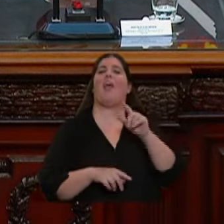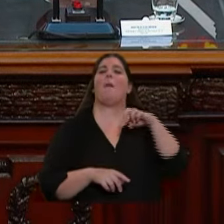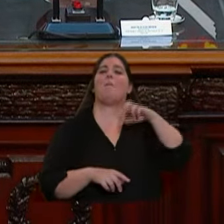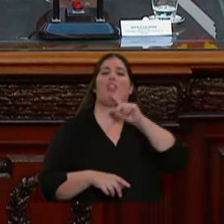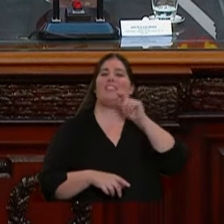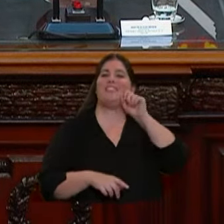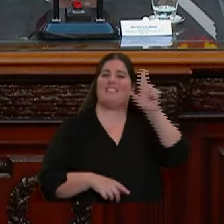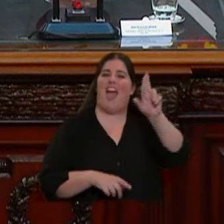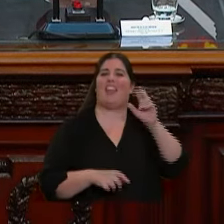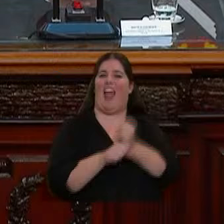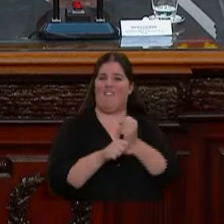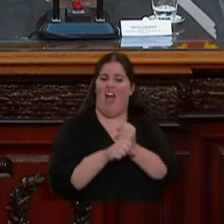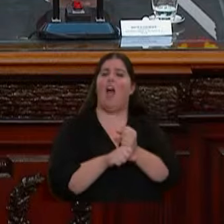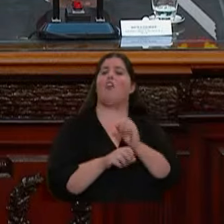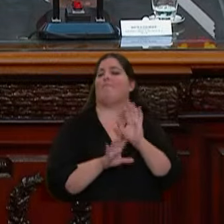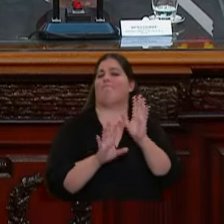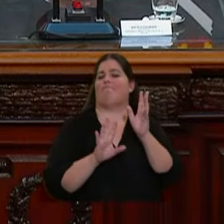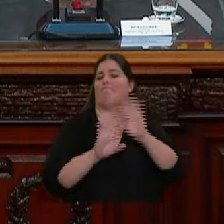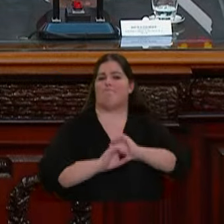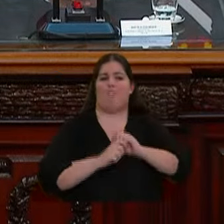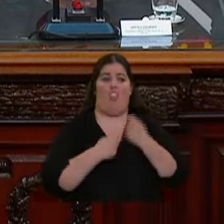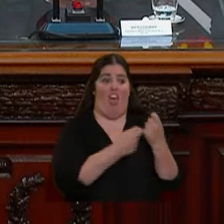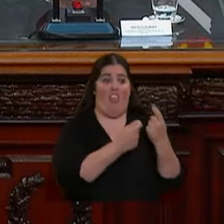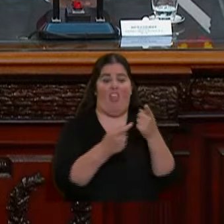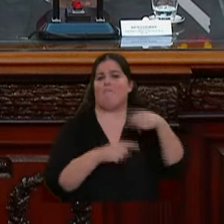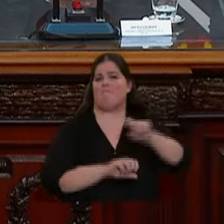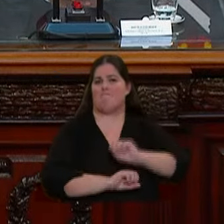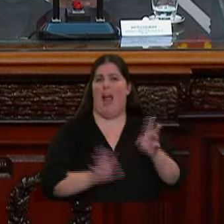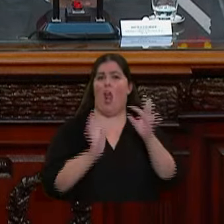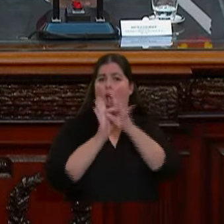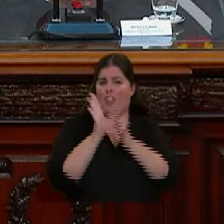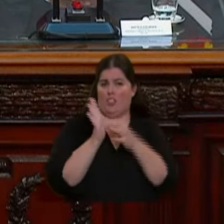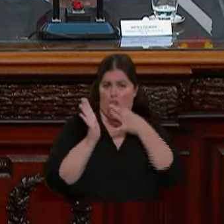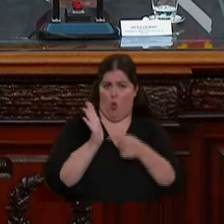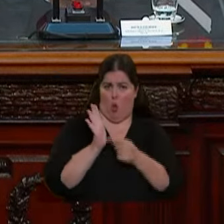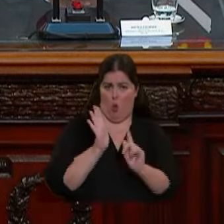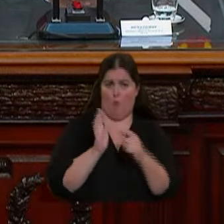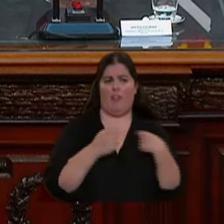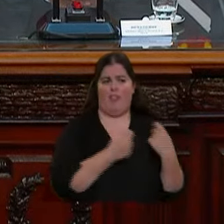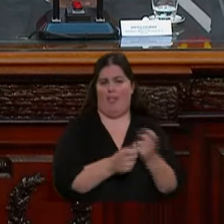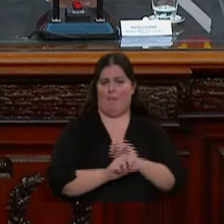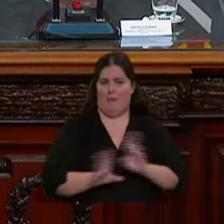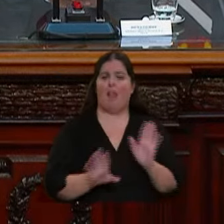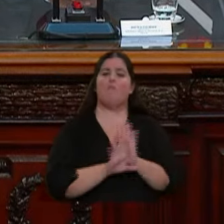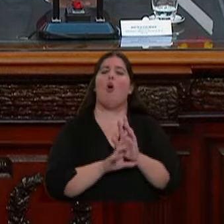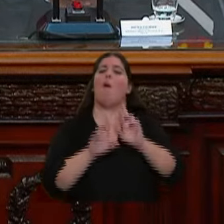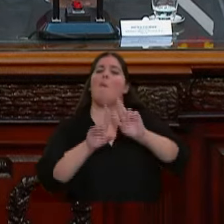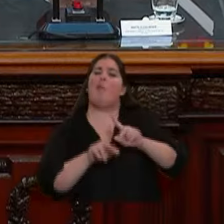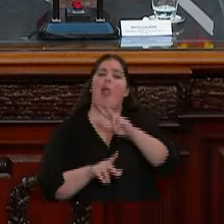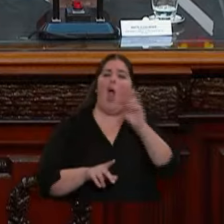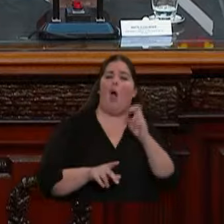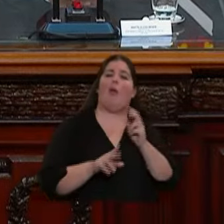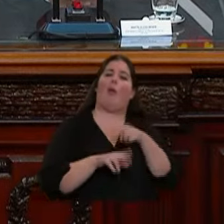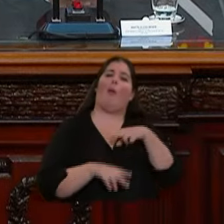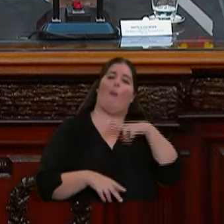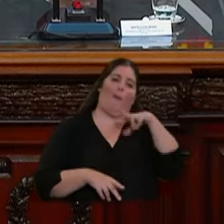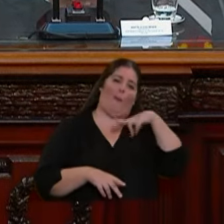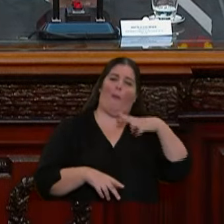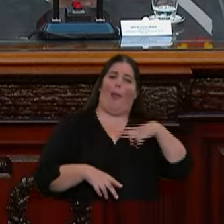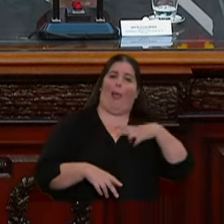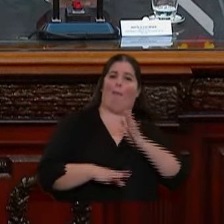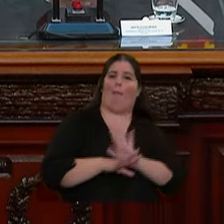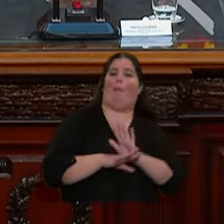estaban asignados de forma indebida a beneficiarios que no cumplían las condiciones. Planeros VIP, que cobraban fraudulentamente